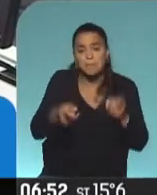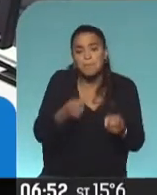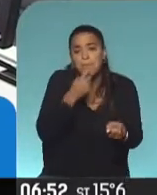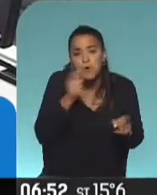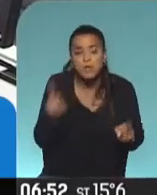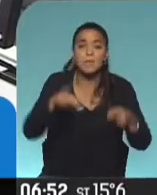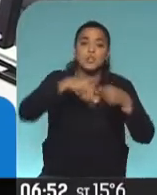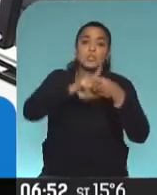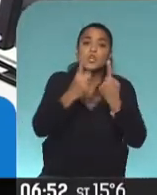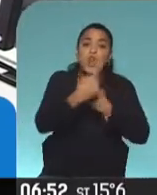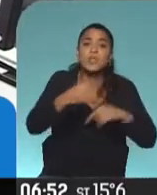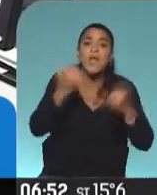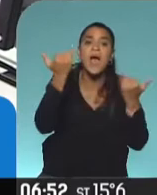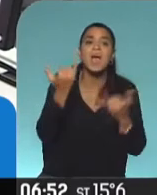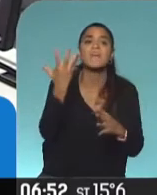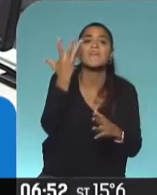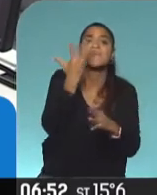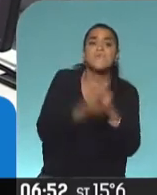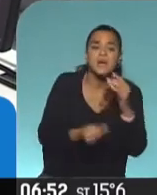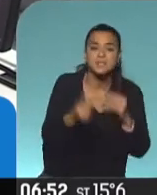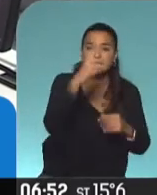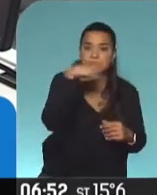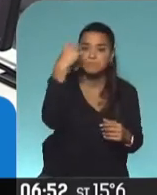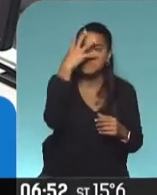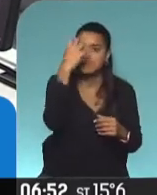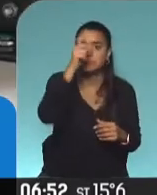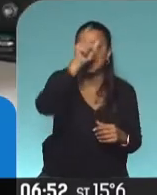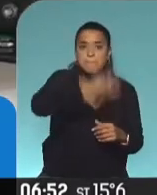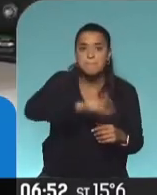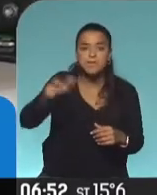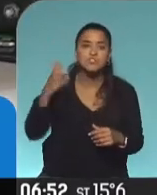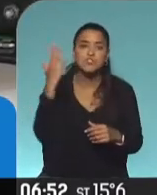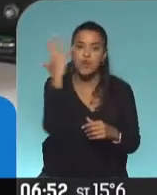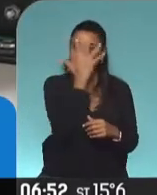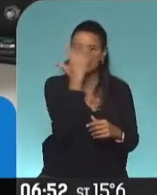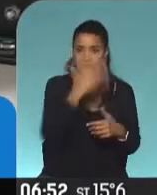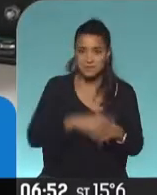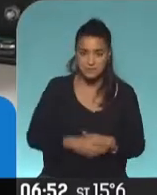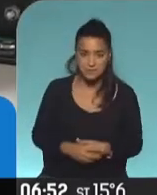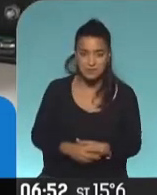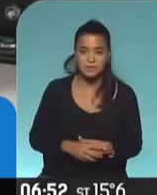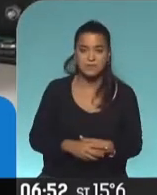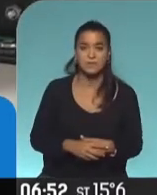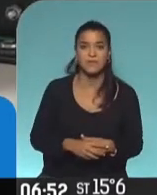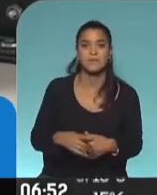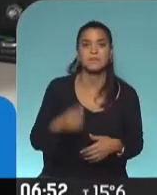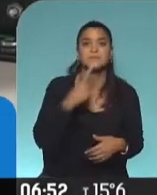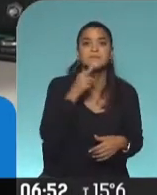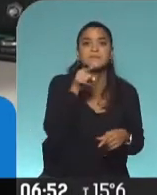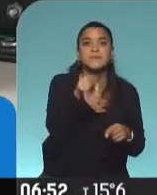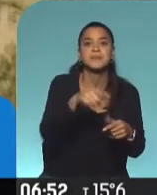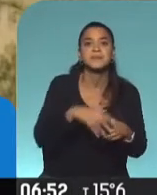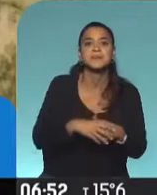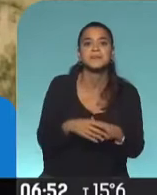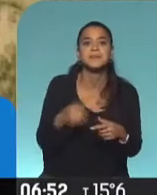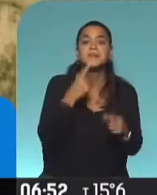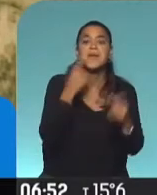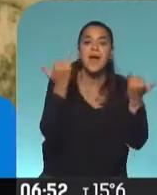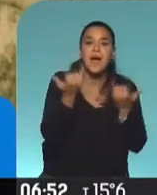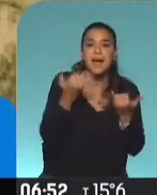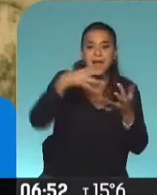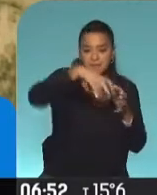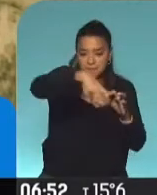la tecnología tiene dificultades para distinguir personas de tez oscura. En Gales, la policía británica